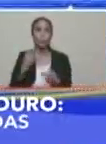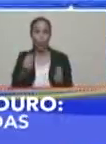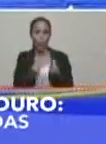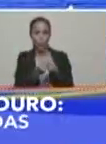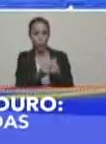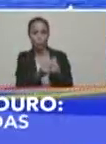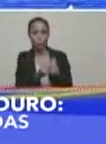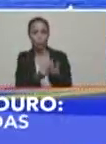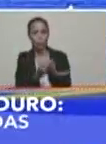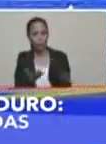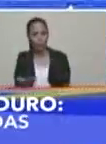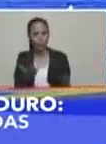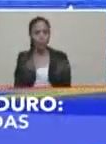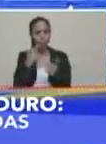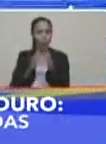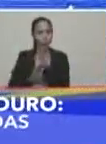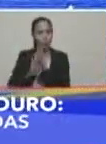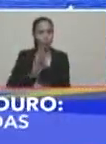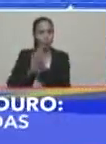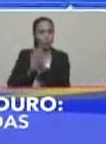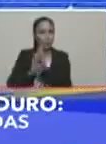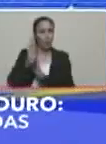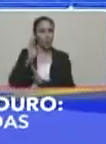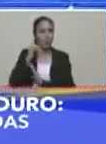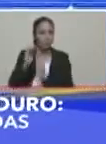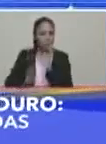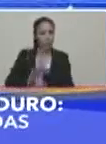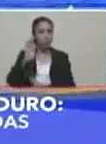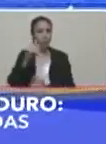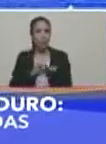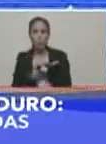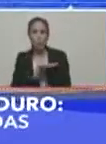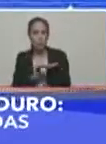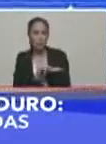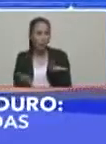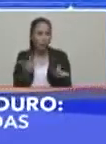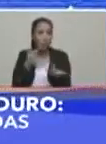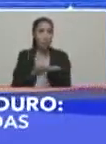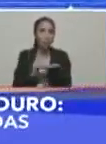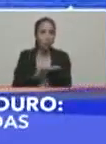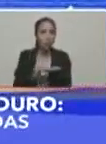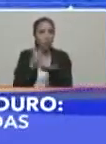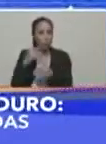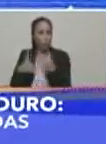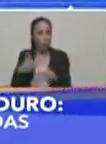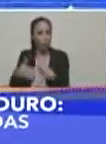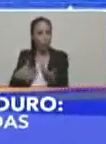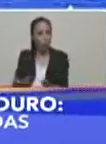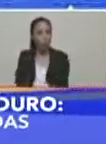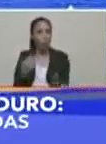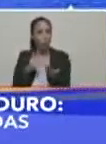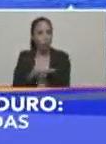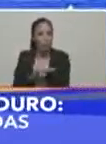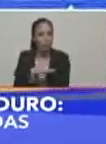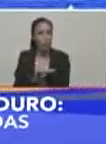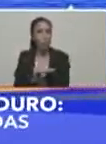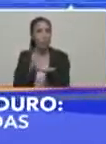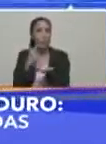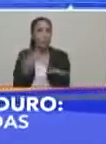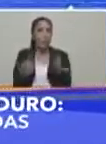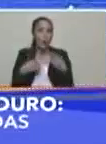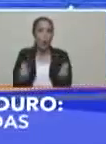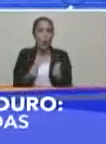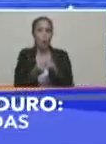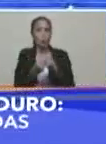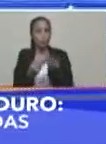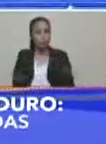posible el avance de nuestra patria, la solución de los problemas, y porque juntos sigamos remando